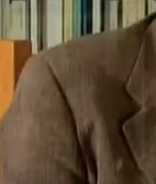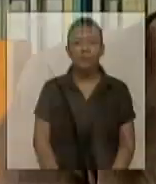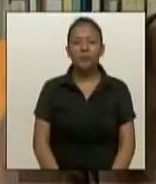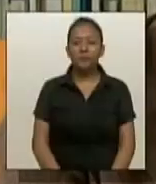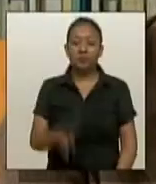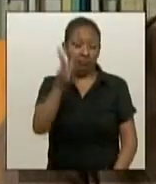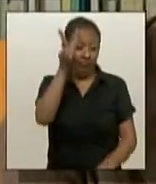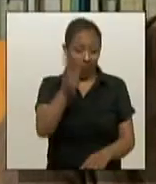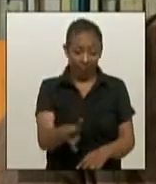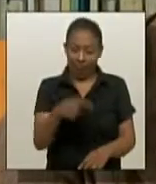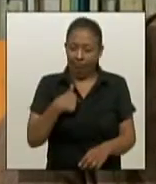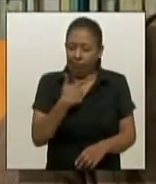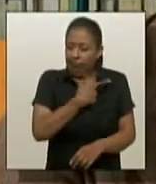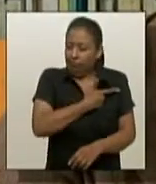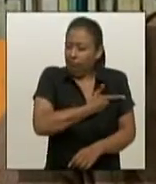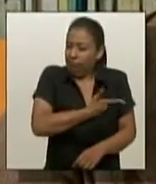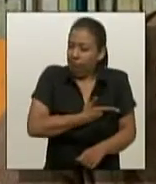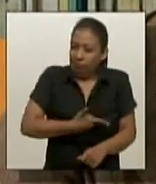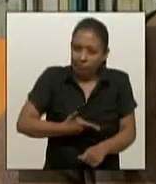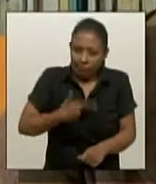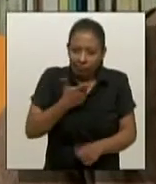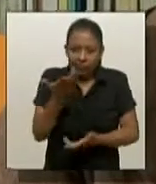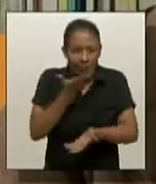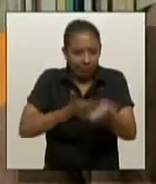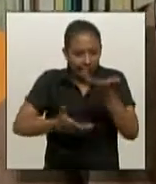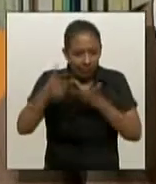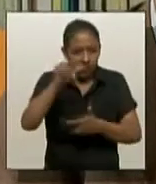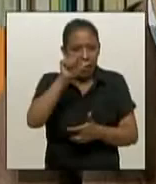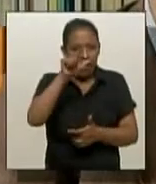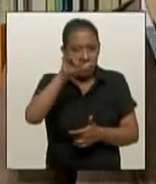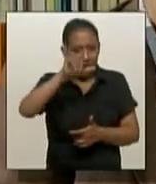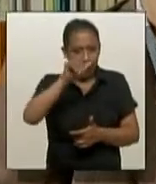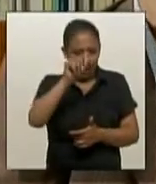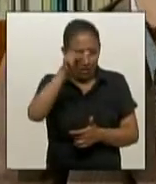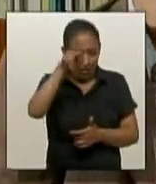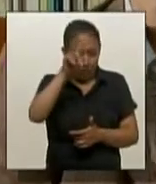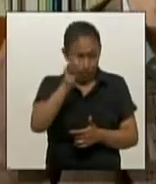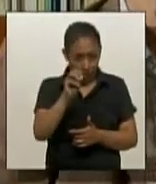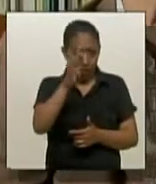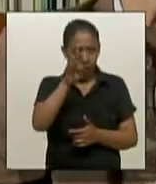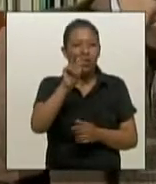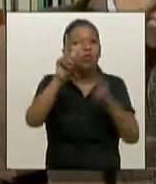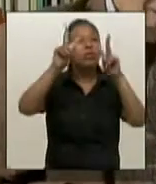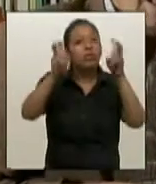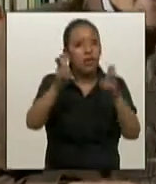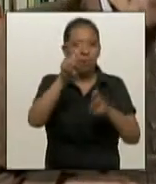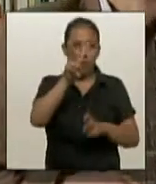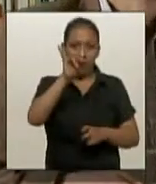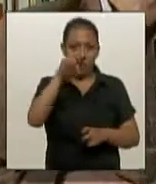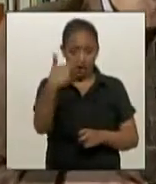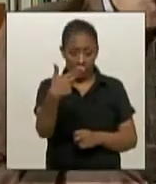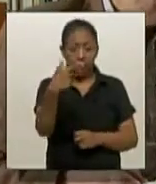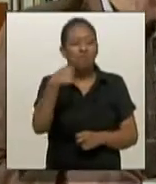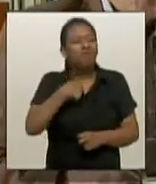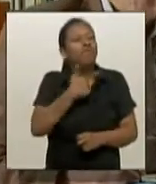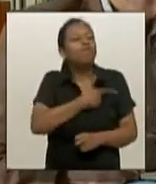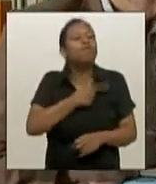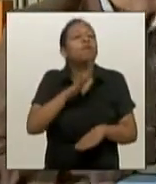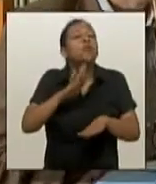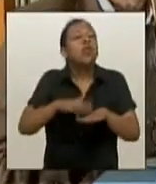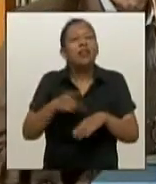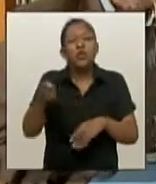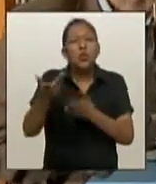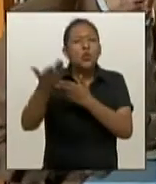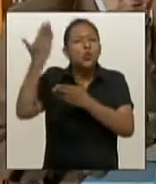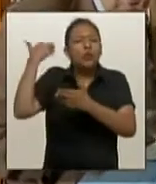Bueno, la verdad es que es un gusto enorme compartir con Alejandro Brito esta reflexión en términos del VIH. Y es un gusto enorme porque desde